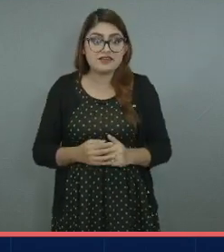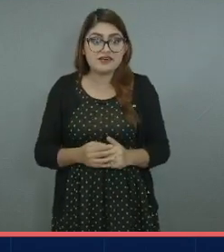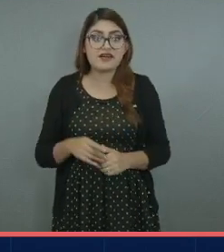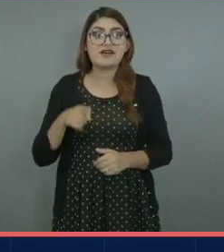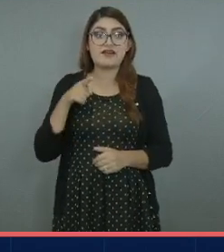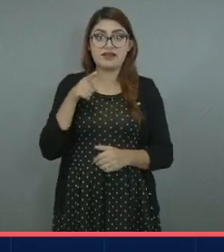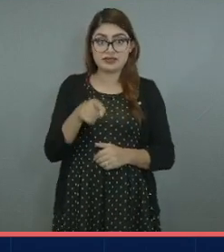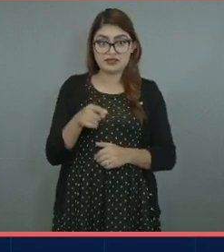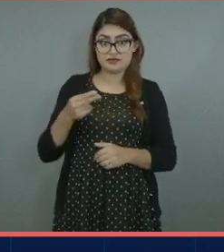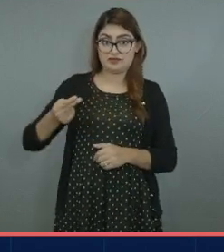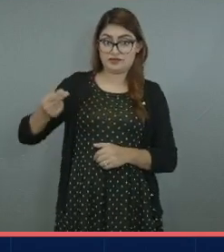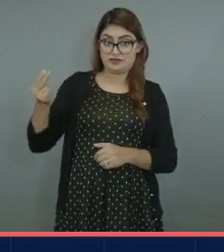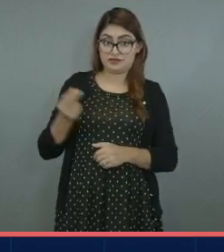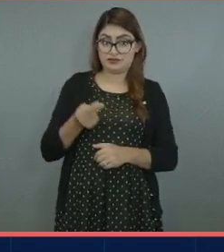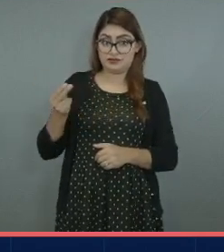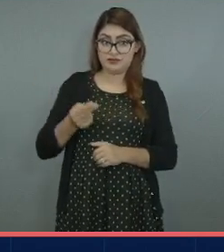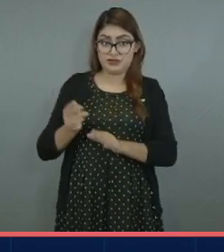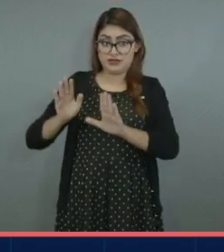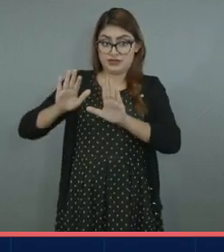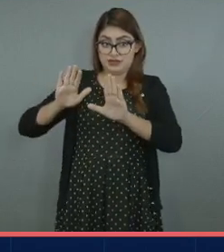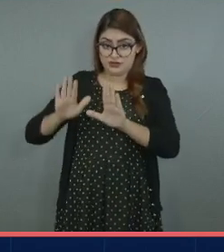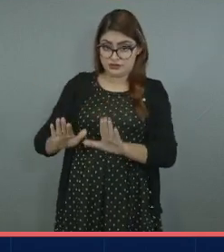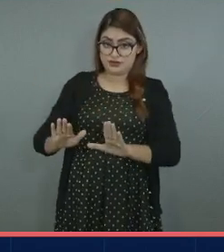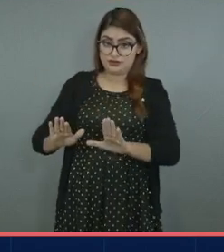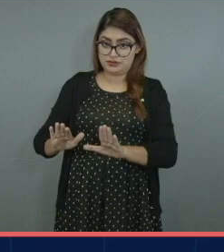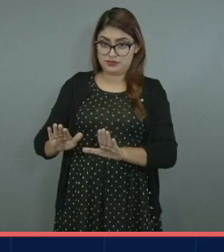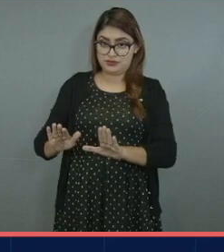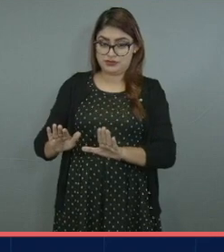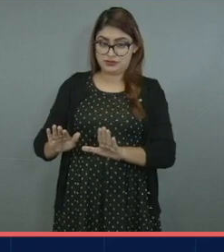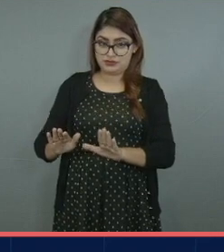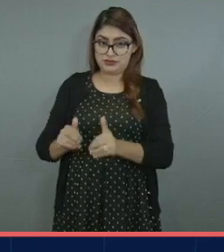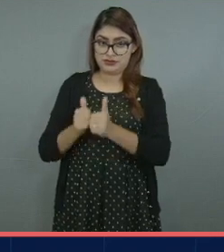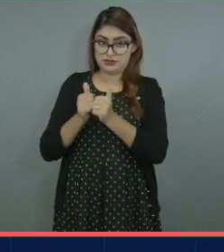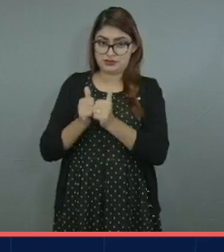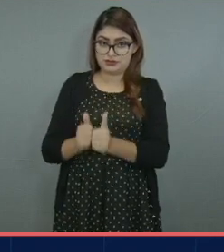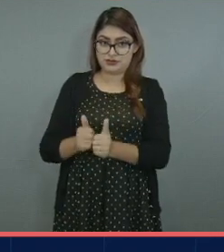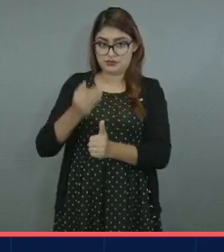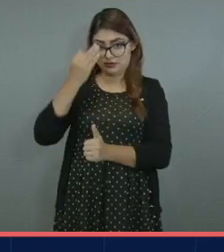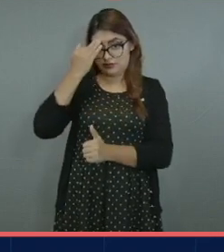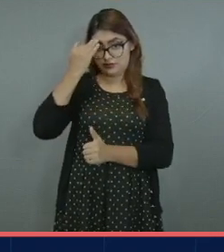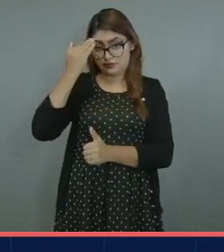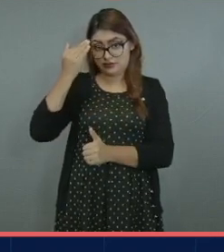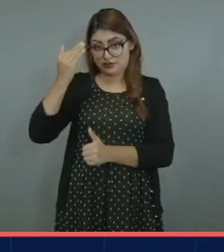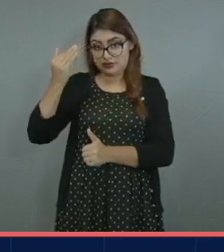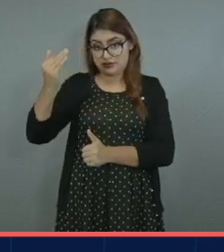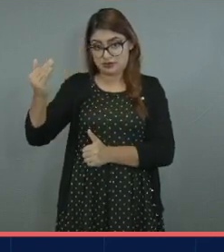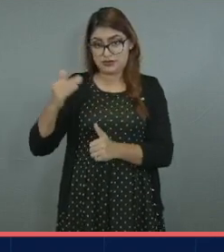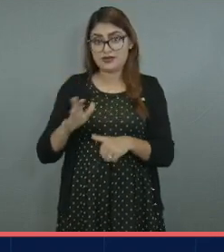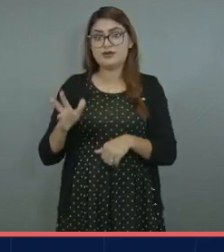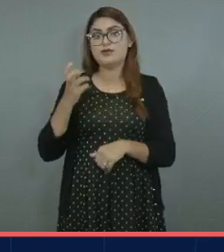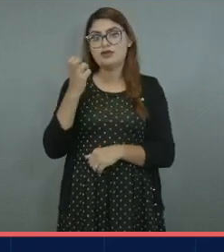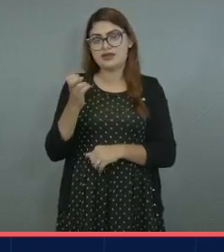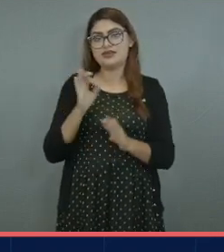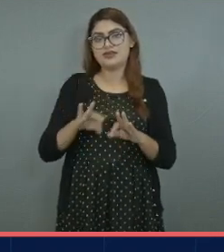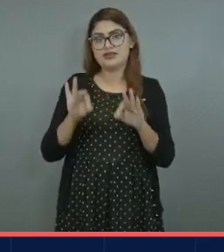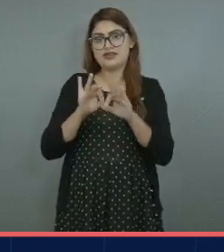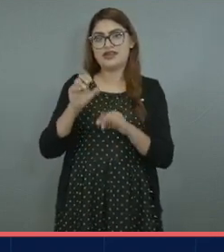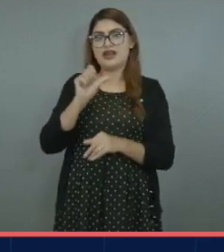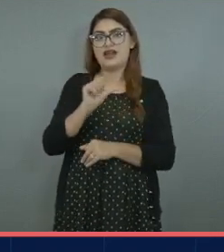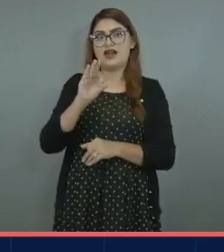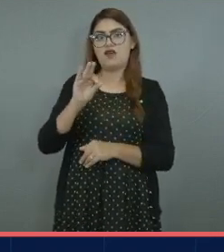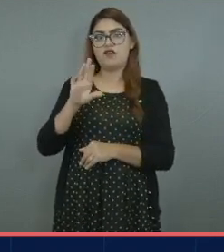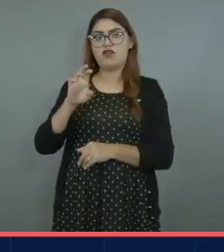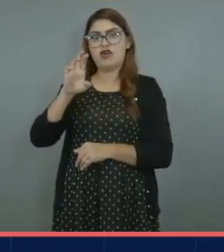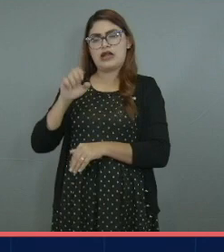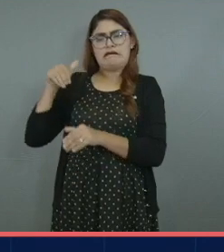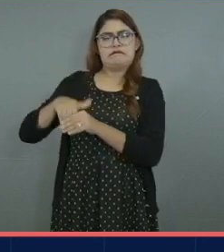Tiene que quedarse por mucho tiempo. Por eso la Afore es a los